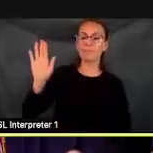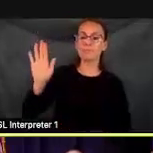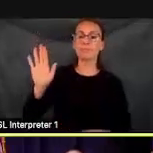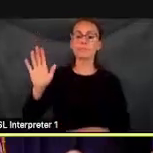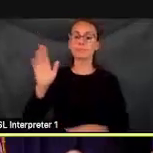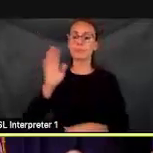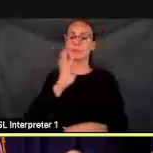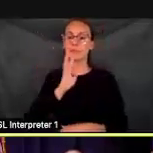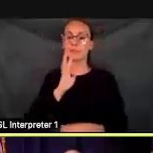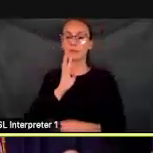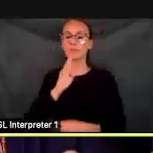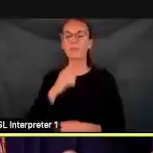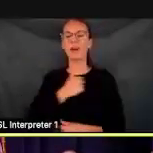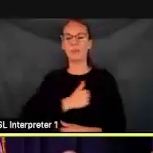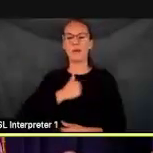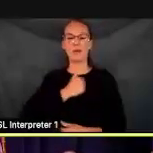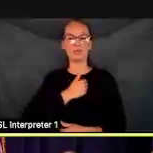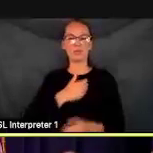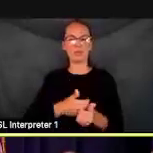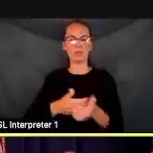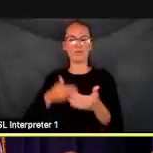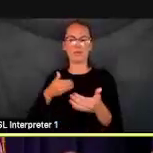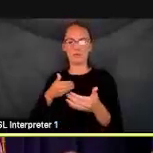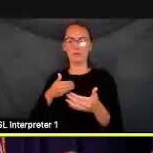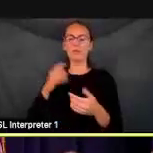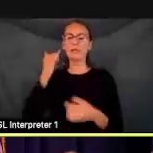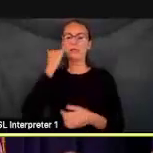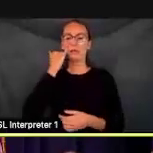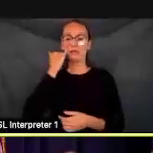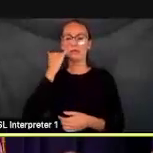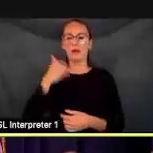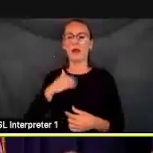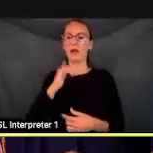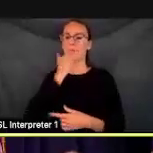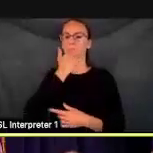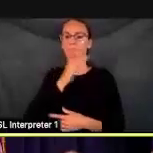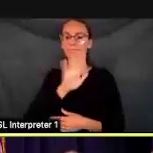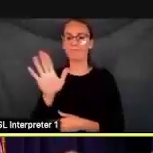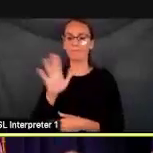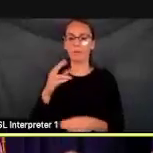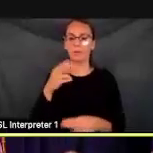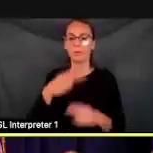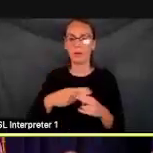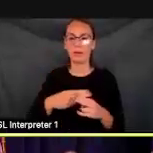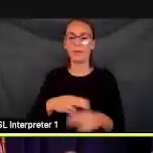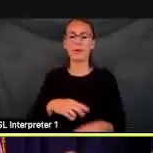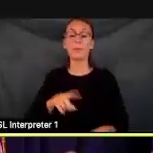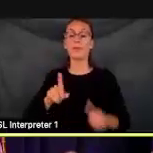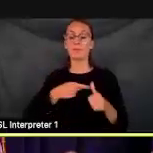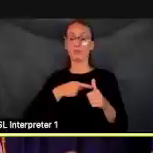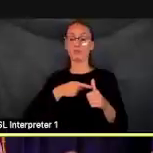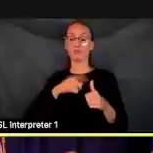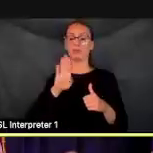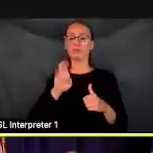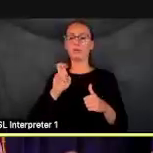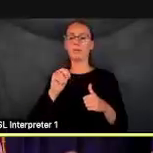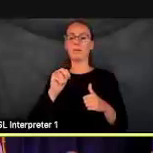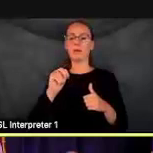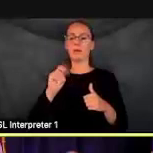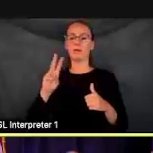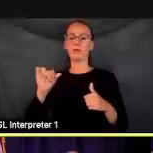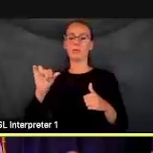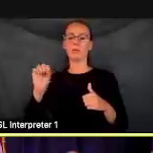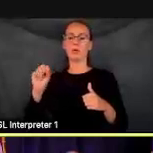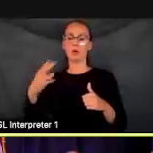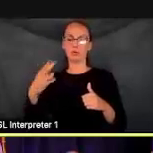mal algún nombre. La primera persona a hablar será Ben Walsh, alcalde de